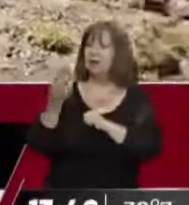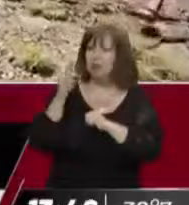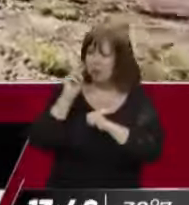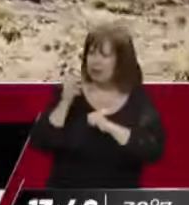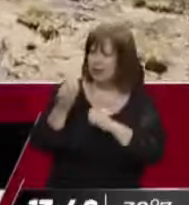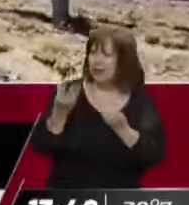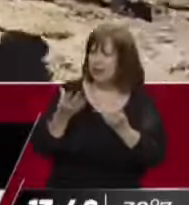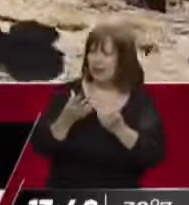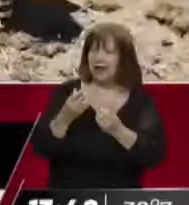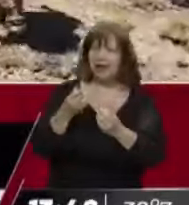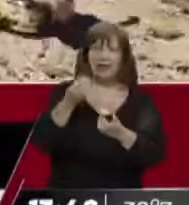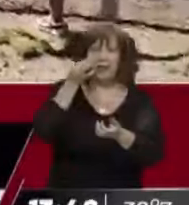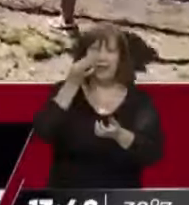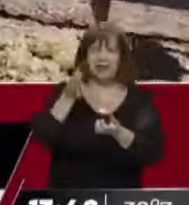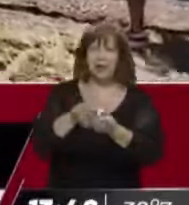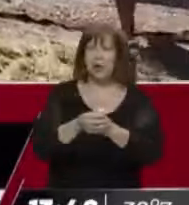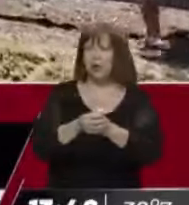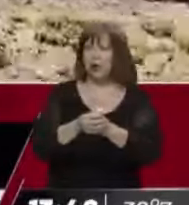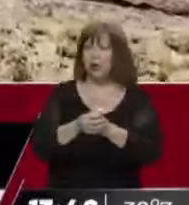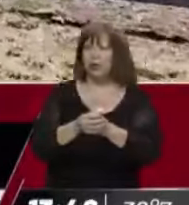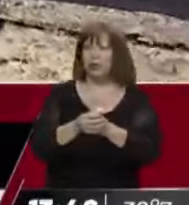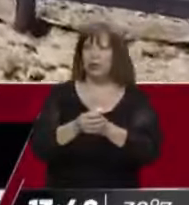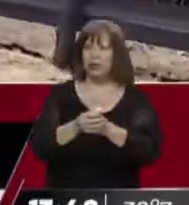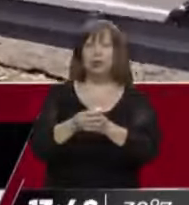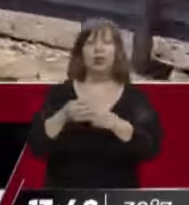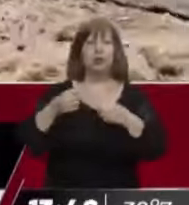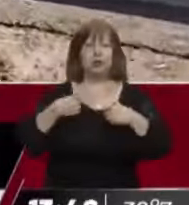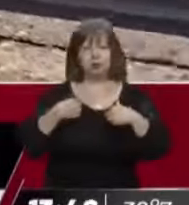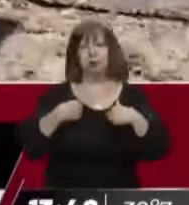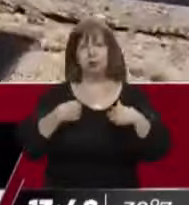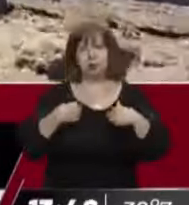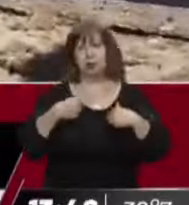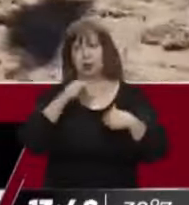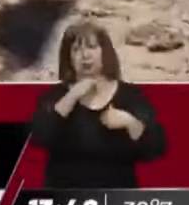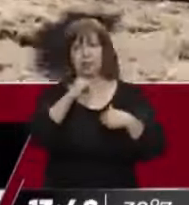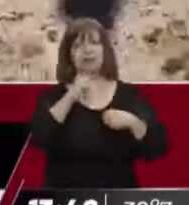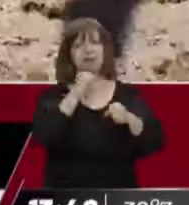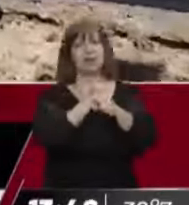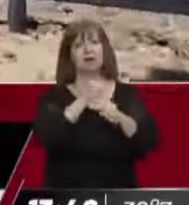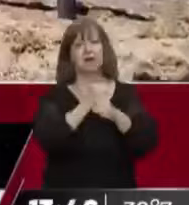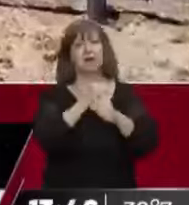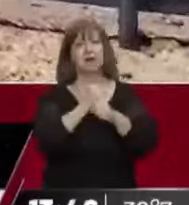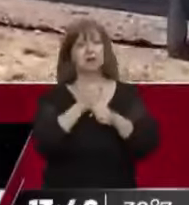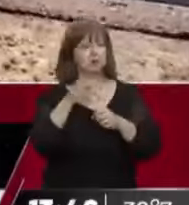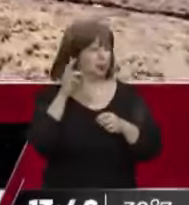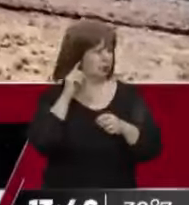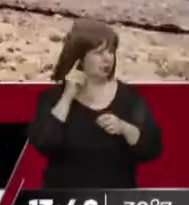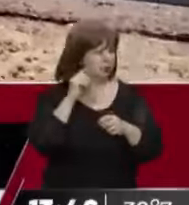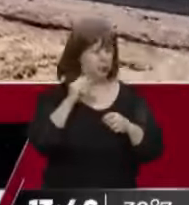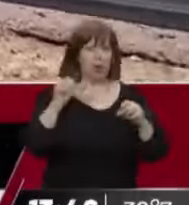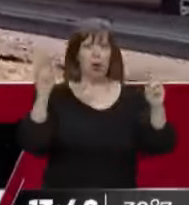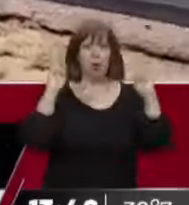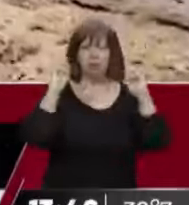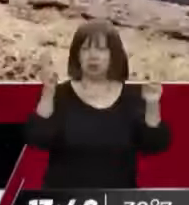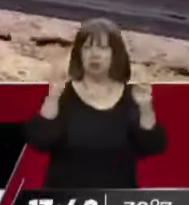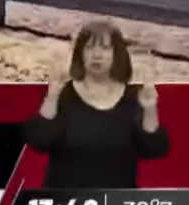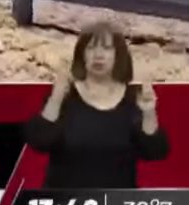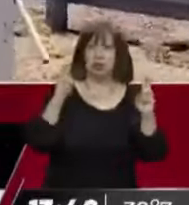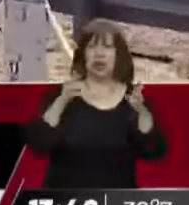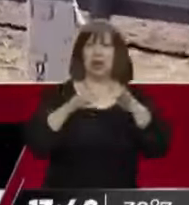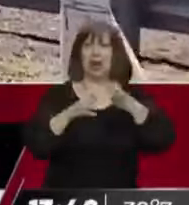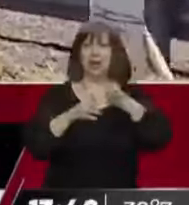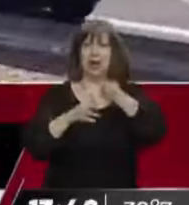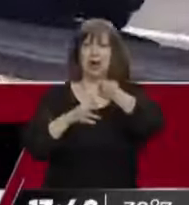ver? Bueno, como te comentaba, nosotros estábamos trabajando y sentimos el ruido. Cuando vimos que la camioneta